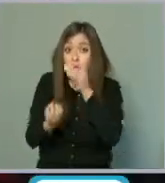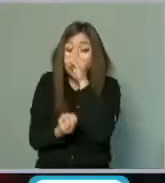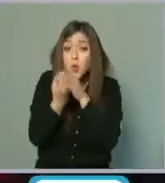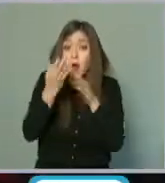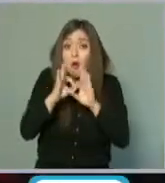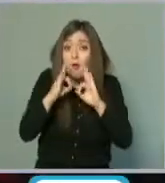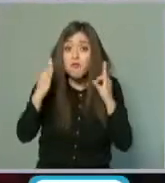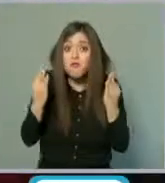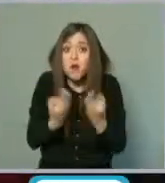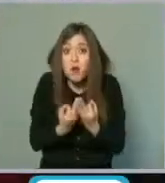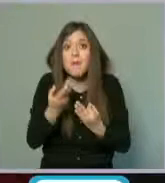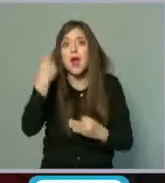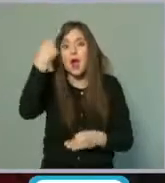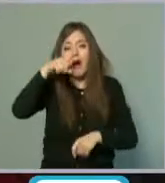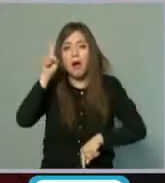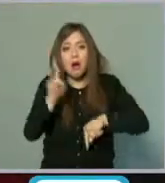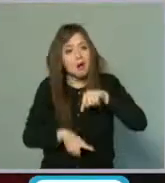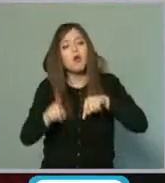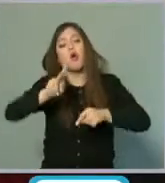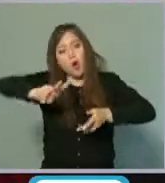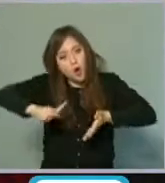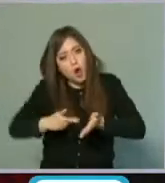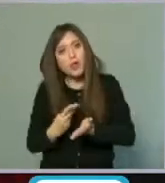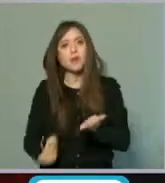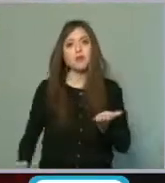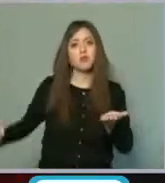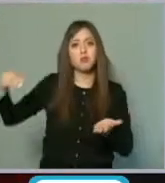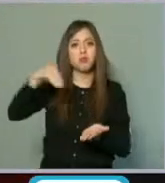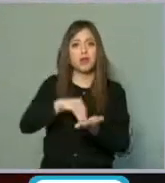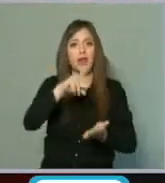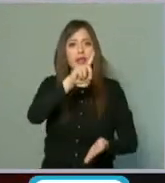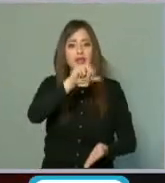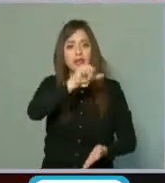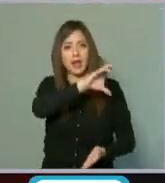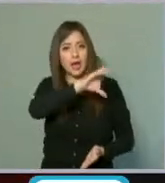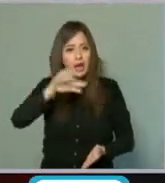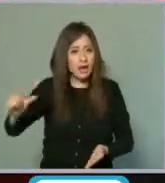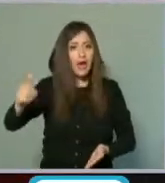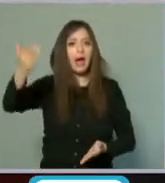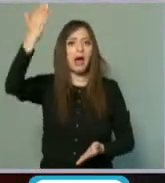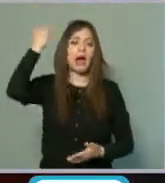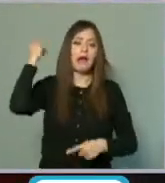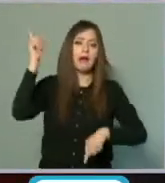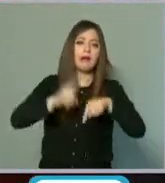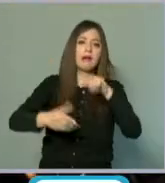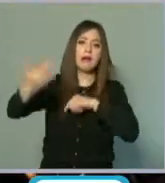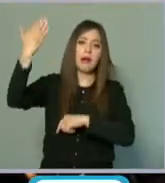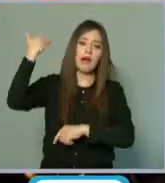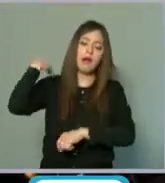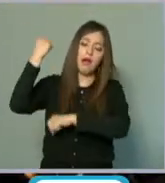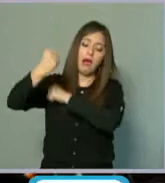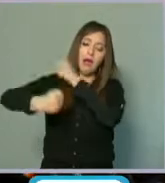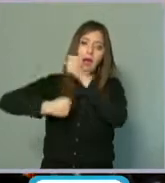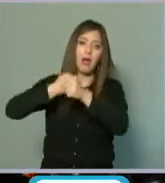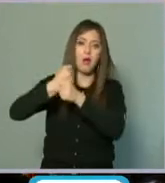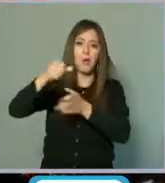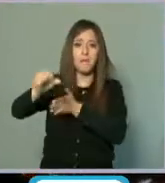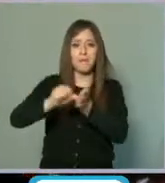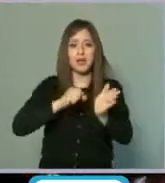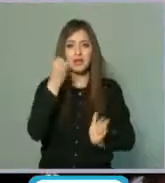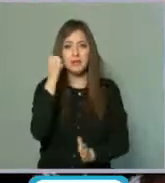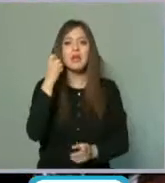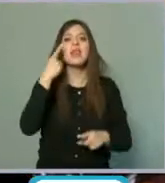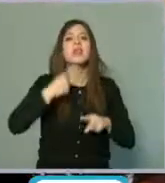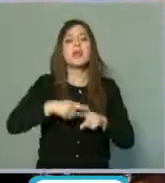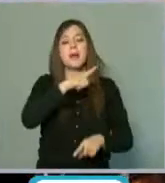argumentación, tendrían que reactivar el programa DACA tal cual como estaba antes de la suspensión en septiembre del año pasado por Donald Trump. Ok, a ver,